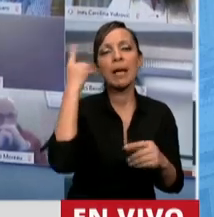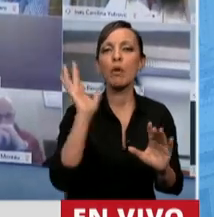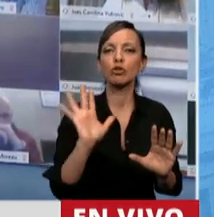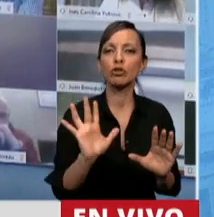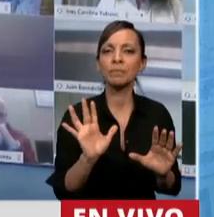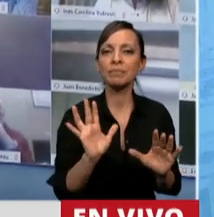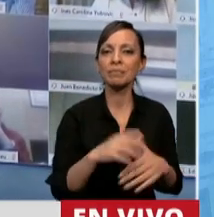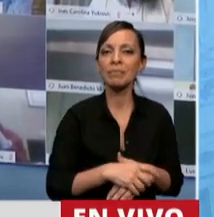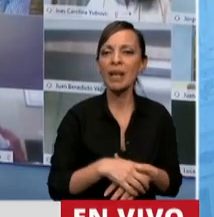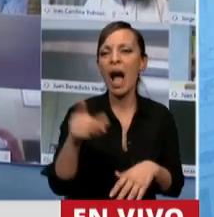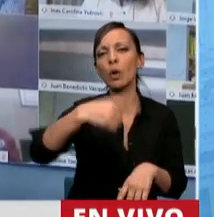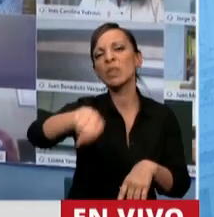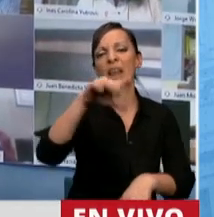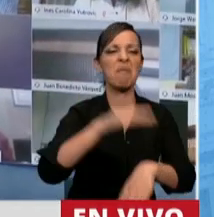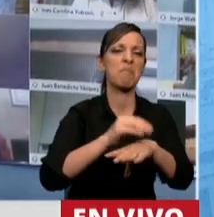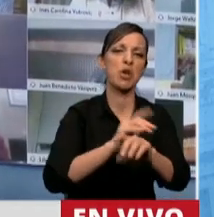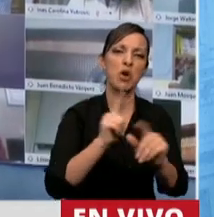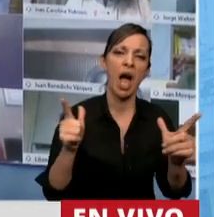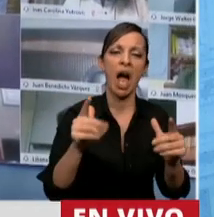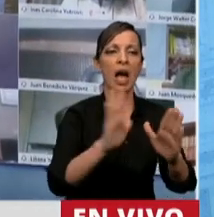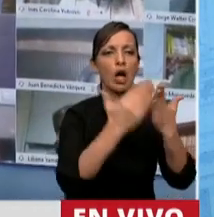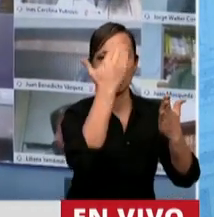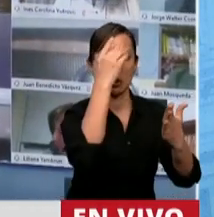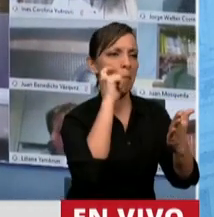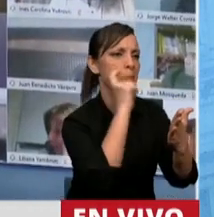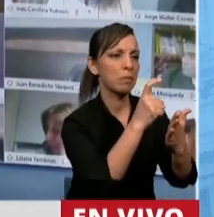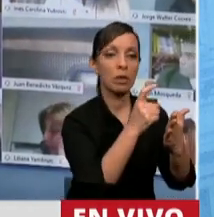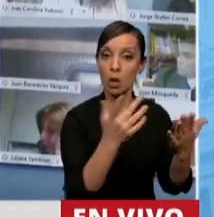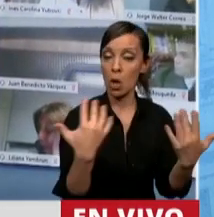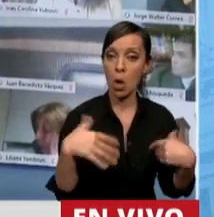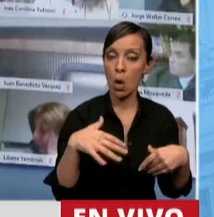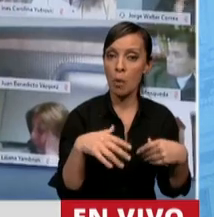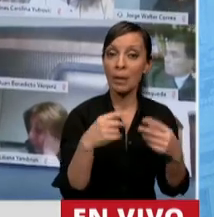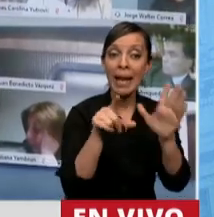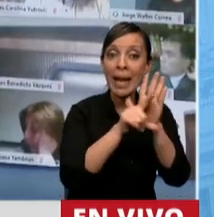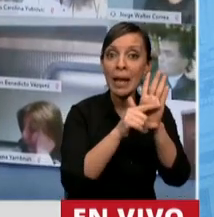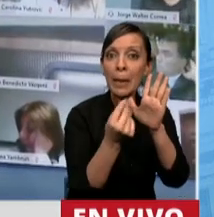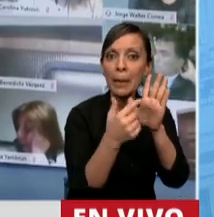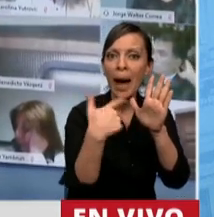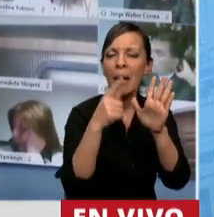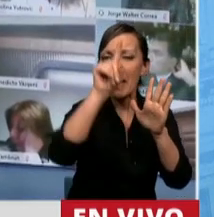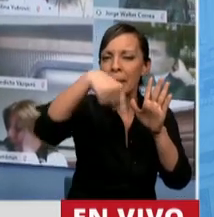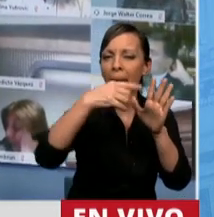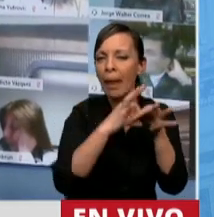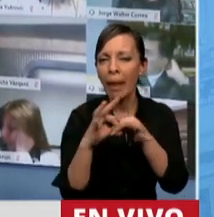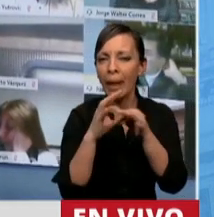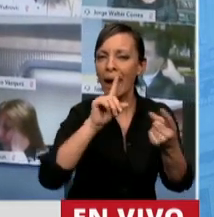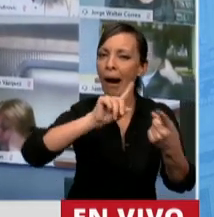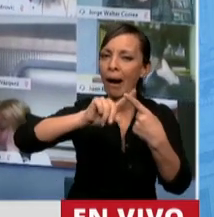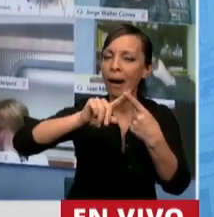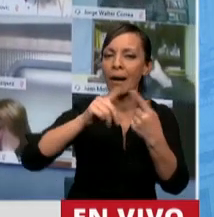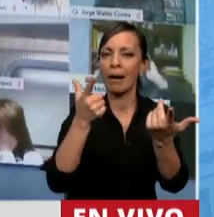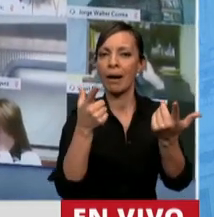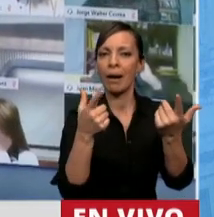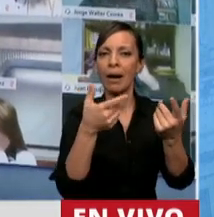unos irresponsables o que violan la Constitución, temerario por la validez de esas leyes, por las relaciones jurídicas que tal vez ustedes crean